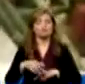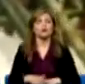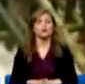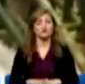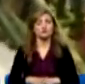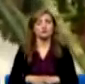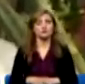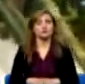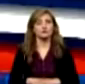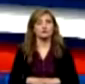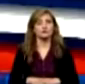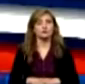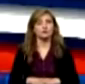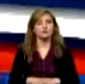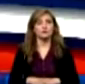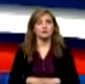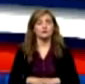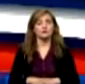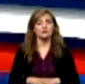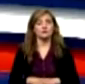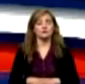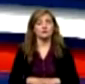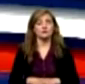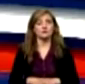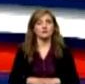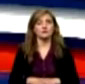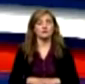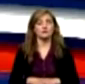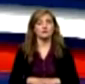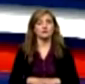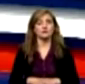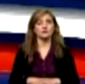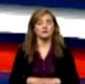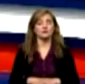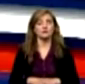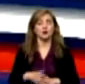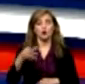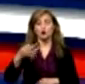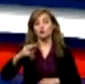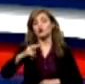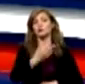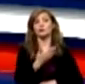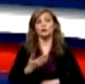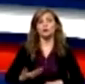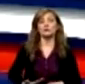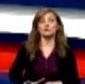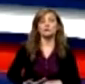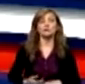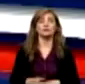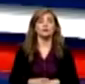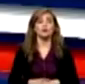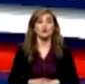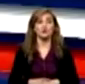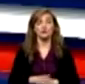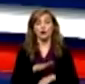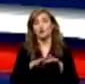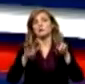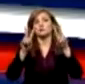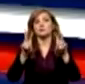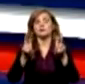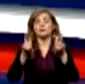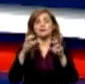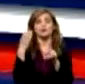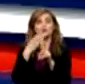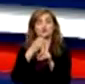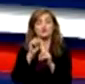Ramos, 24 horas. Y justamente el vicepresidente Otto Solenhausner se refirió a la